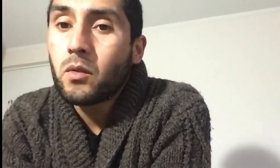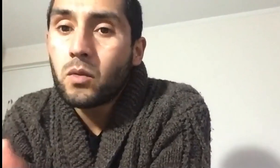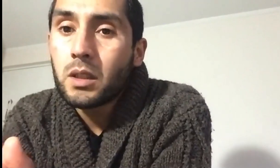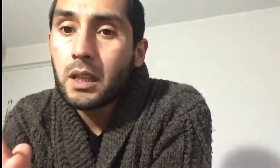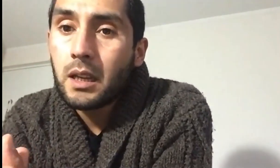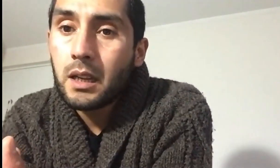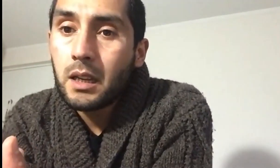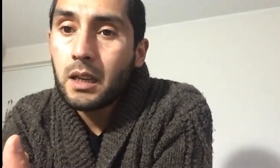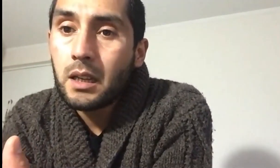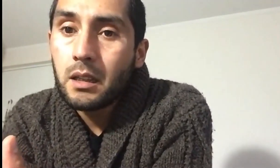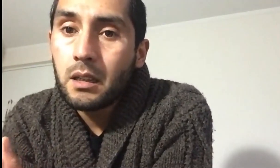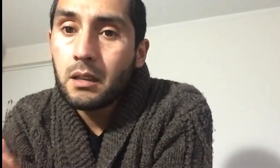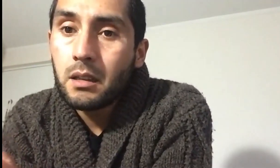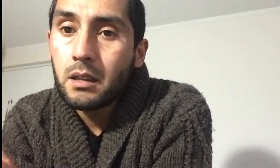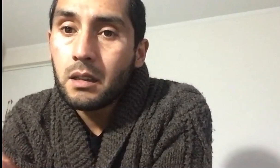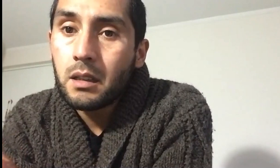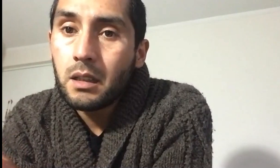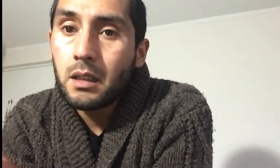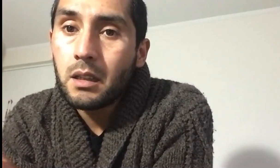plantear preguntas,